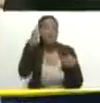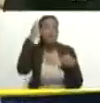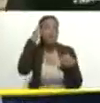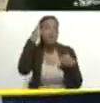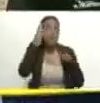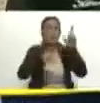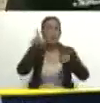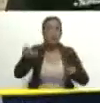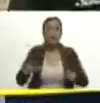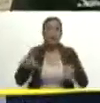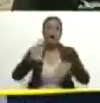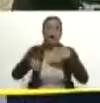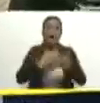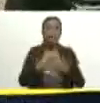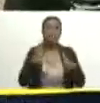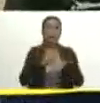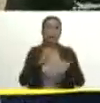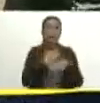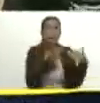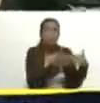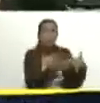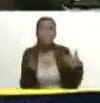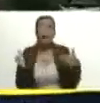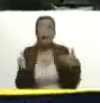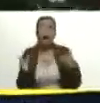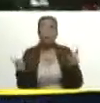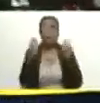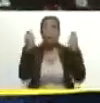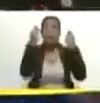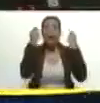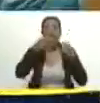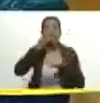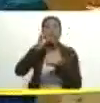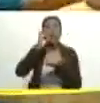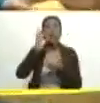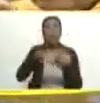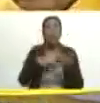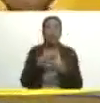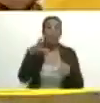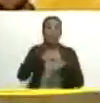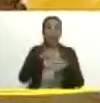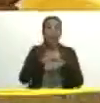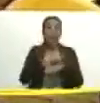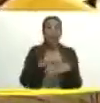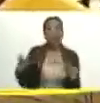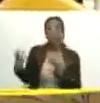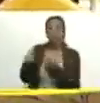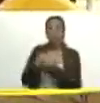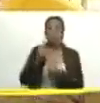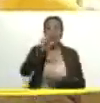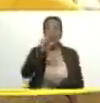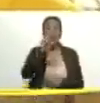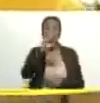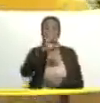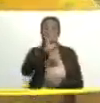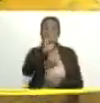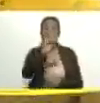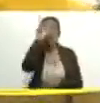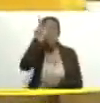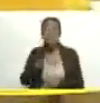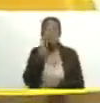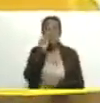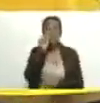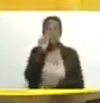de ustedes. Extraordinaria jornada de esta Feria del Café. Aquí estoy con Luis Andrade. Luis